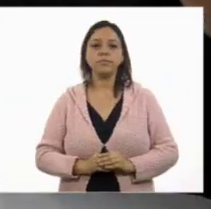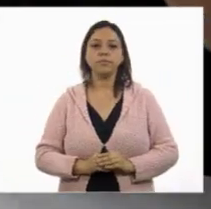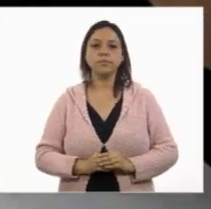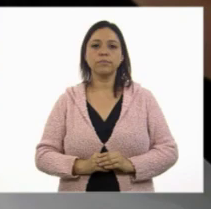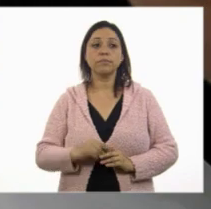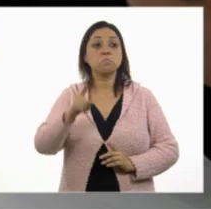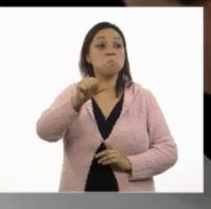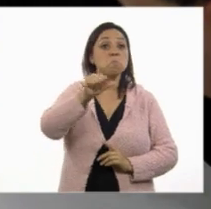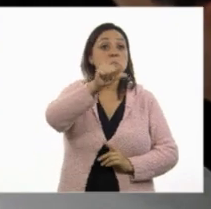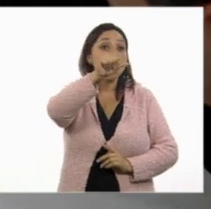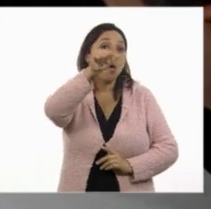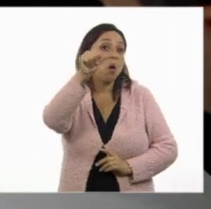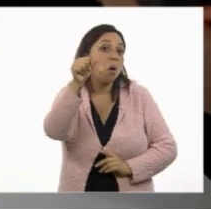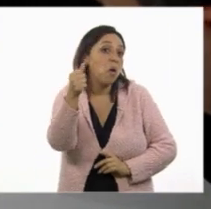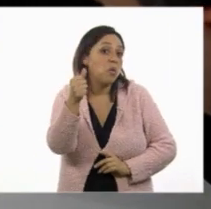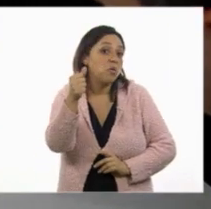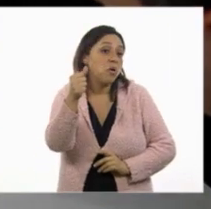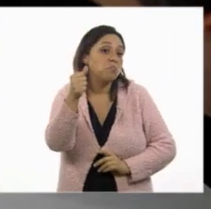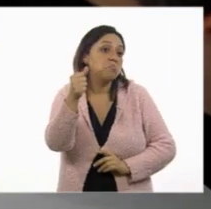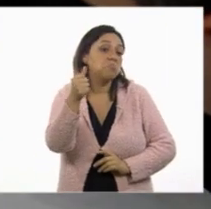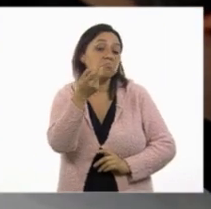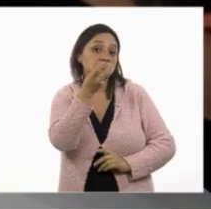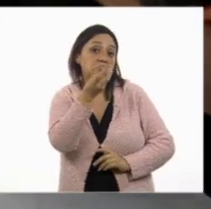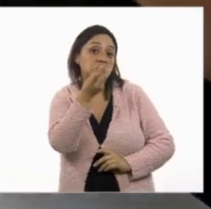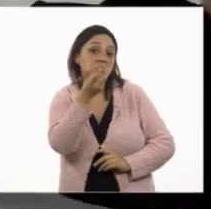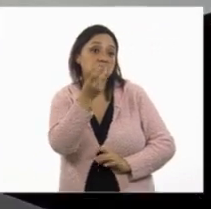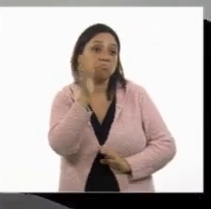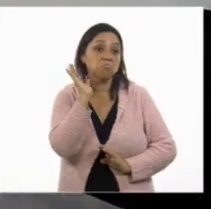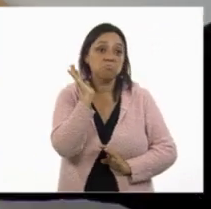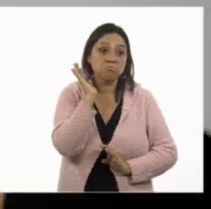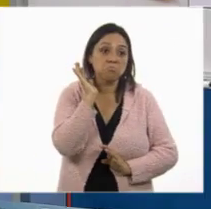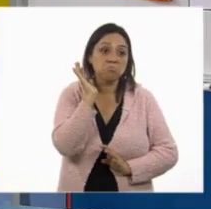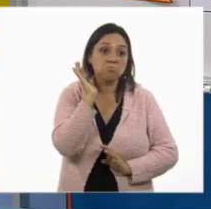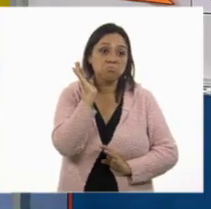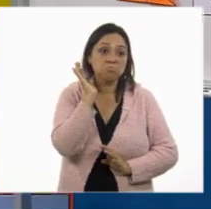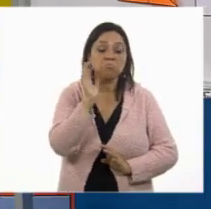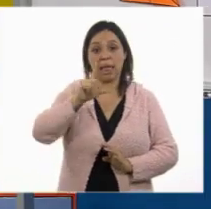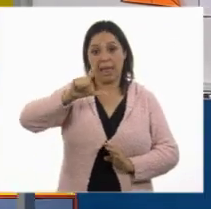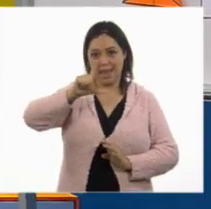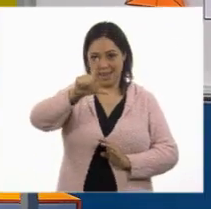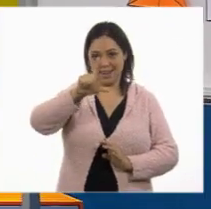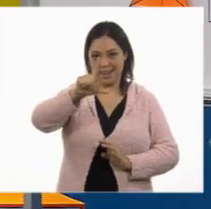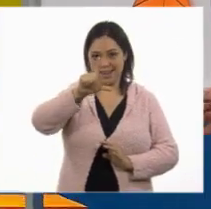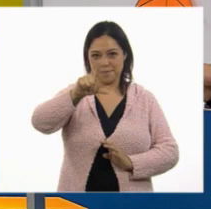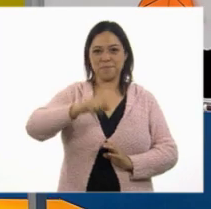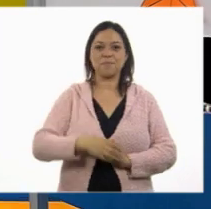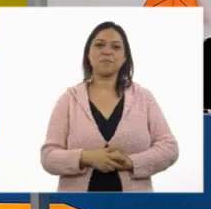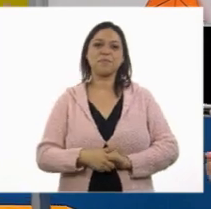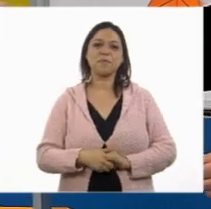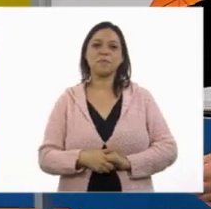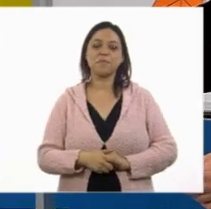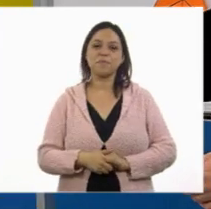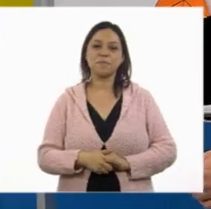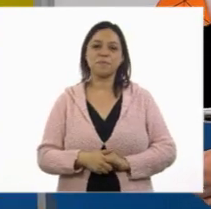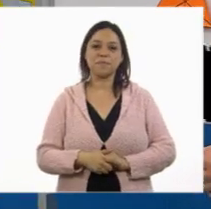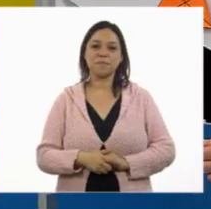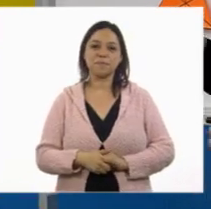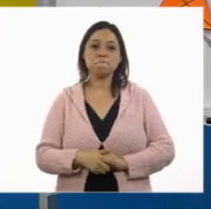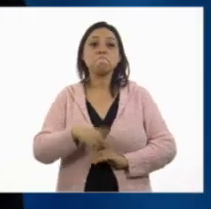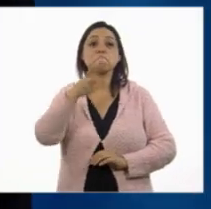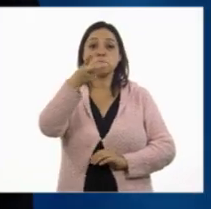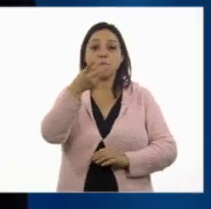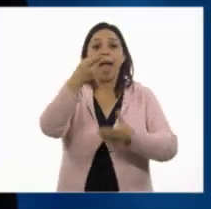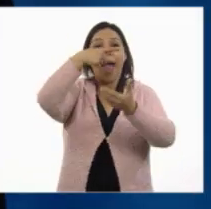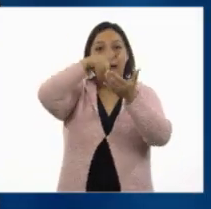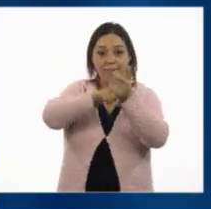¿Hay otra, Aníbal, que podamos ver ahí? Esta, ¿Cuál, Aníbal? la L. La L. Muy bien. Esa tiene un